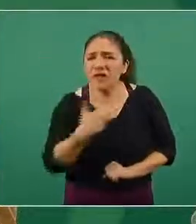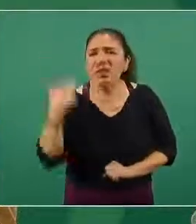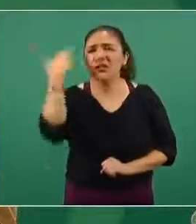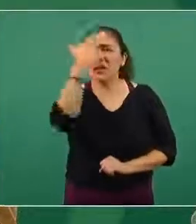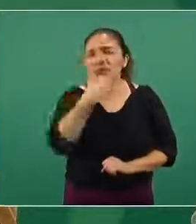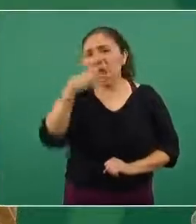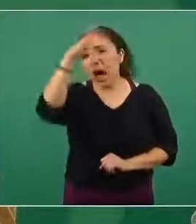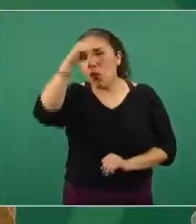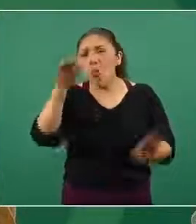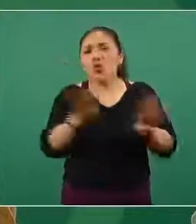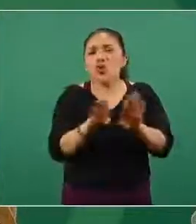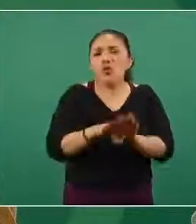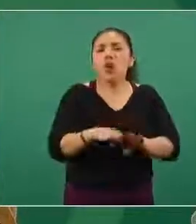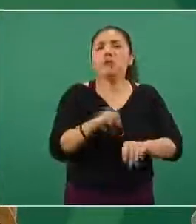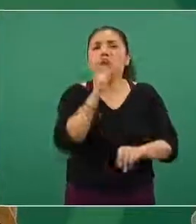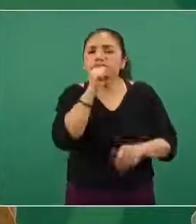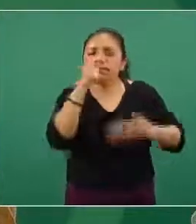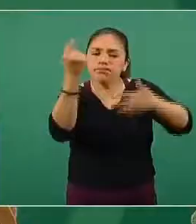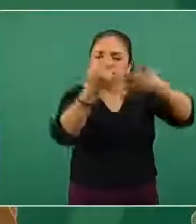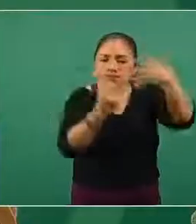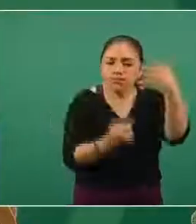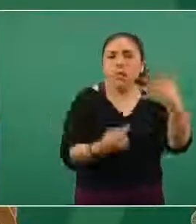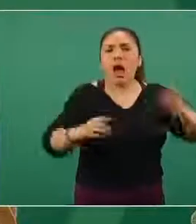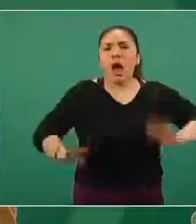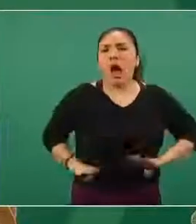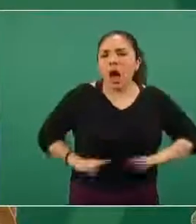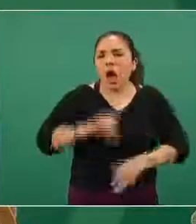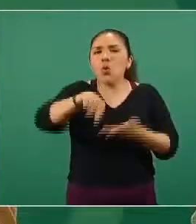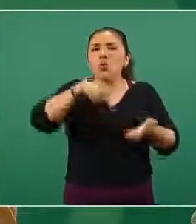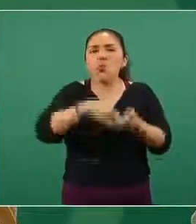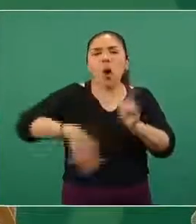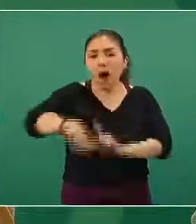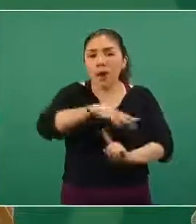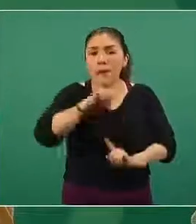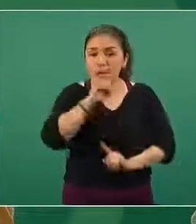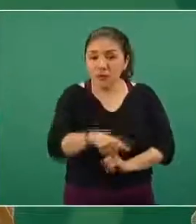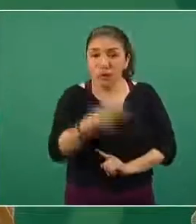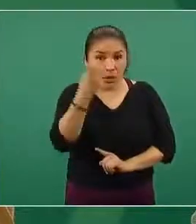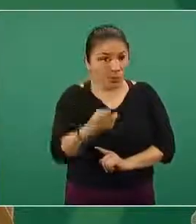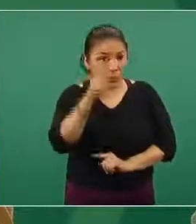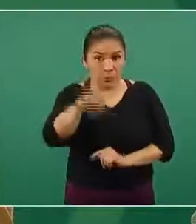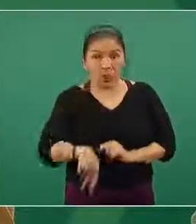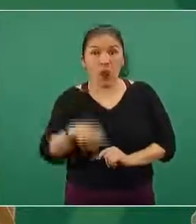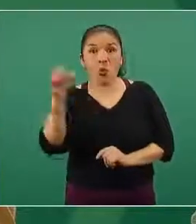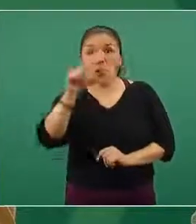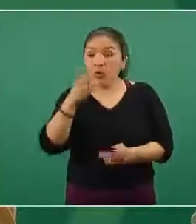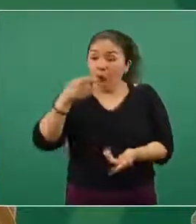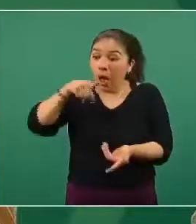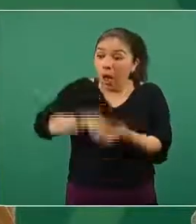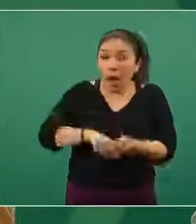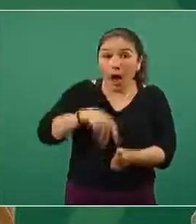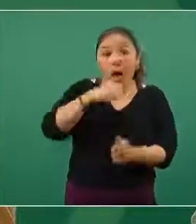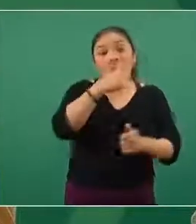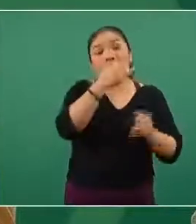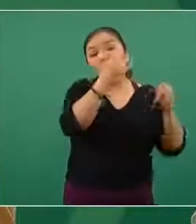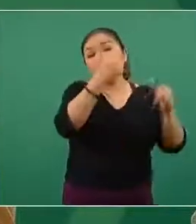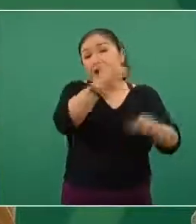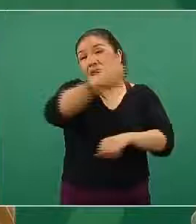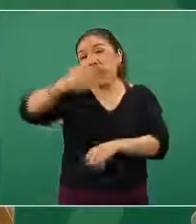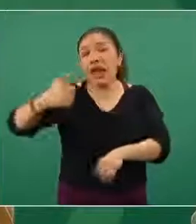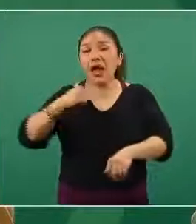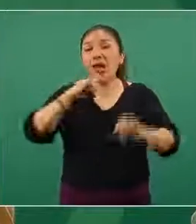a los indicadores, de acuerdo a la capacidad, de acuerdo a la sustentabilidad del mismo. Entonces, definitivamente al interior, cada dependencia